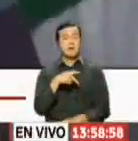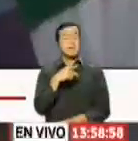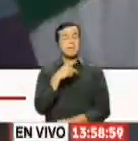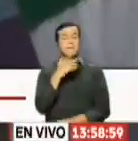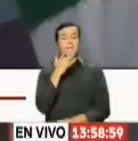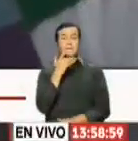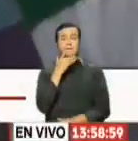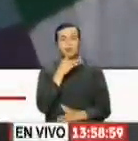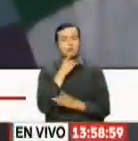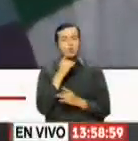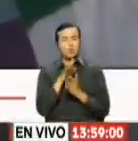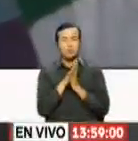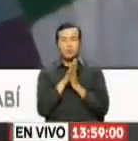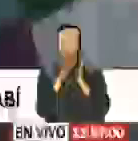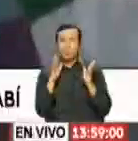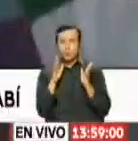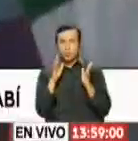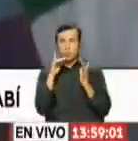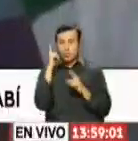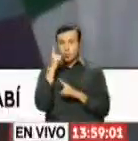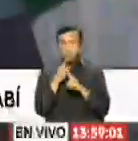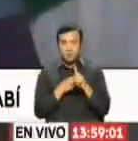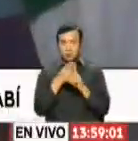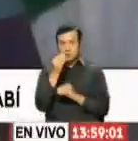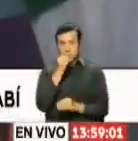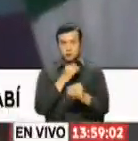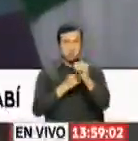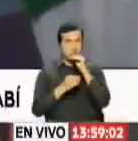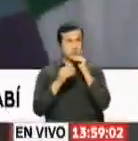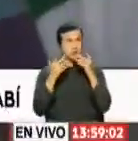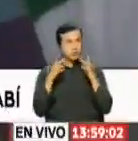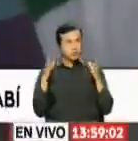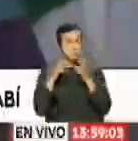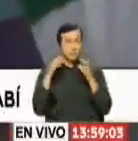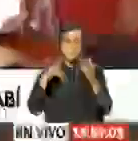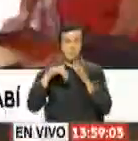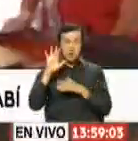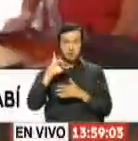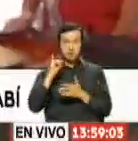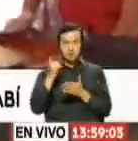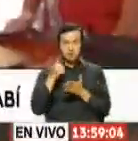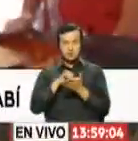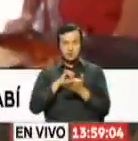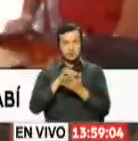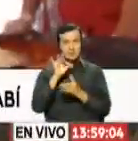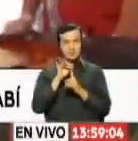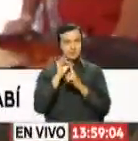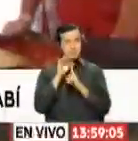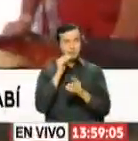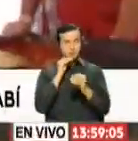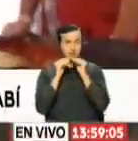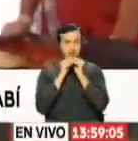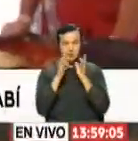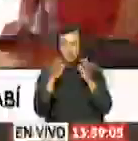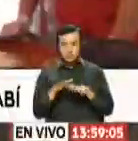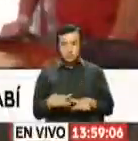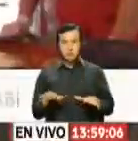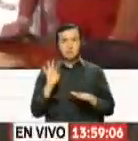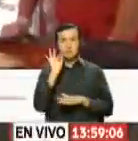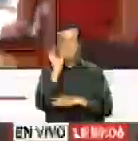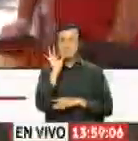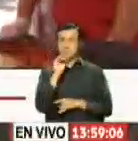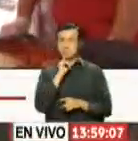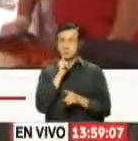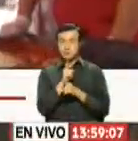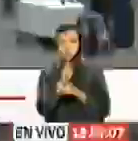Jipijapa. En un mes que he estado en Manabí he podido degustar del ceviche y en especial del de Jipijapa. La apertura a la gastronomía jipijapense, que es muy rica,